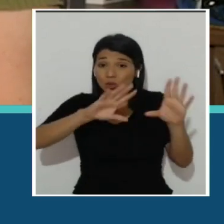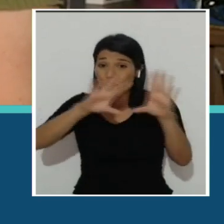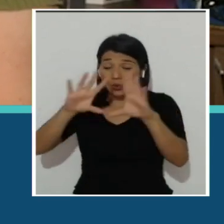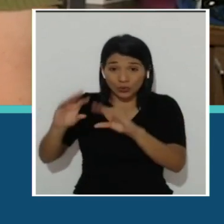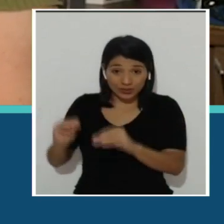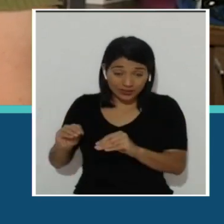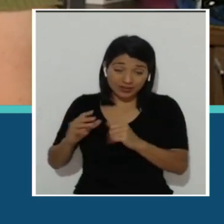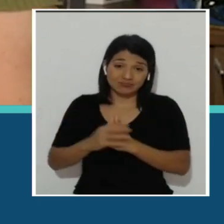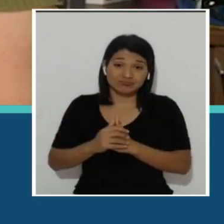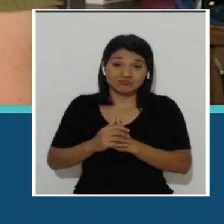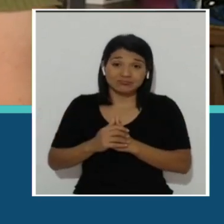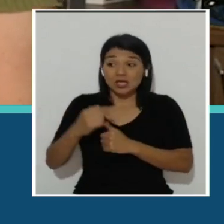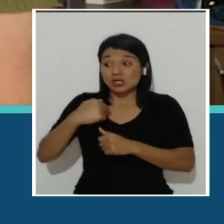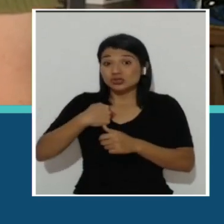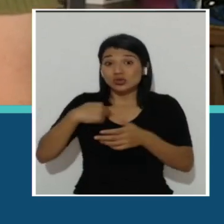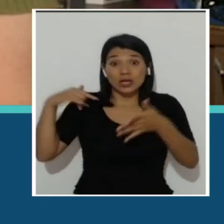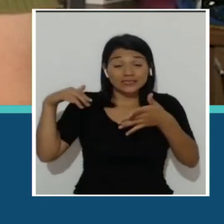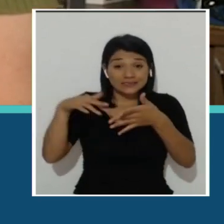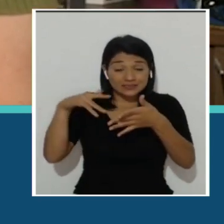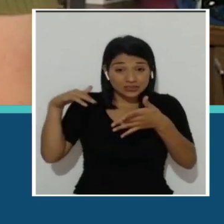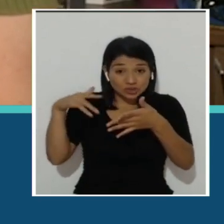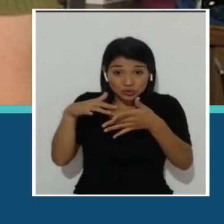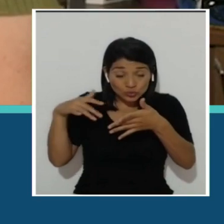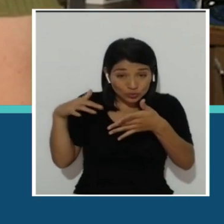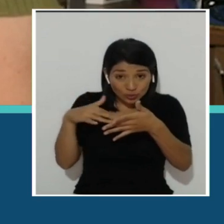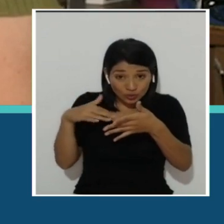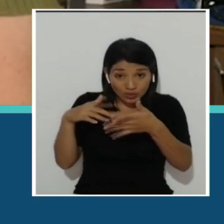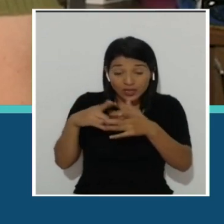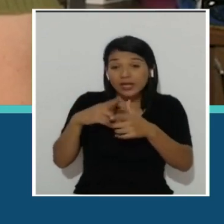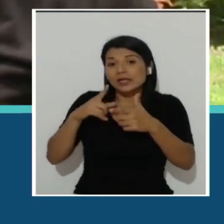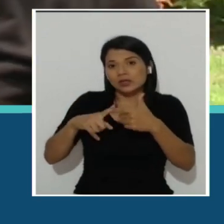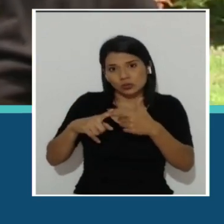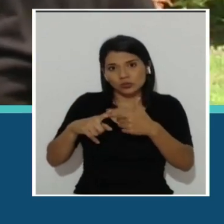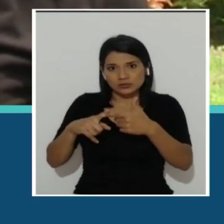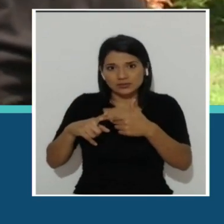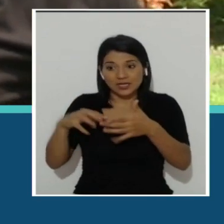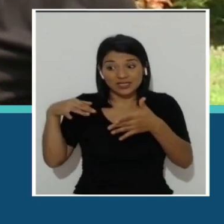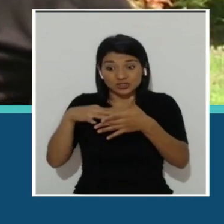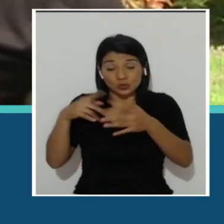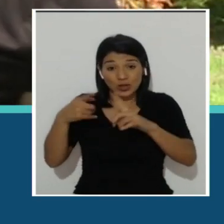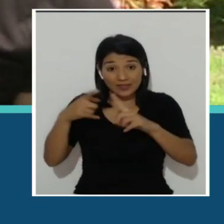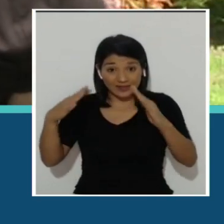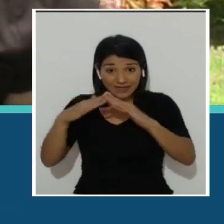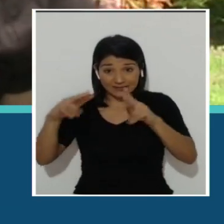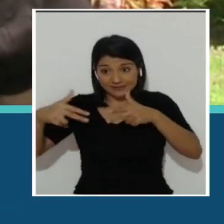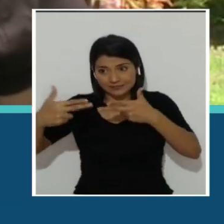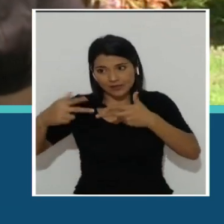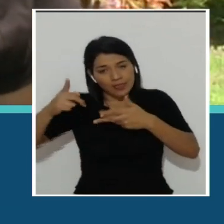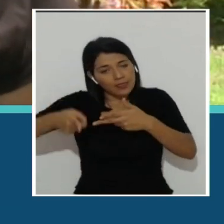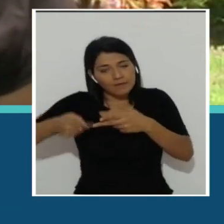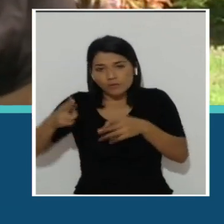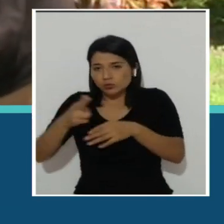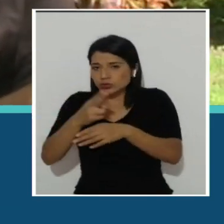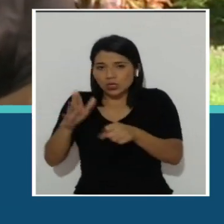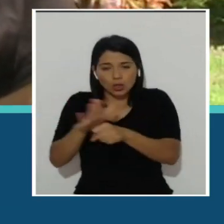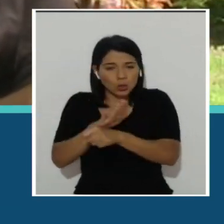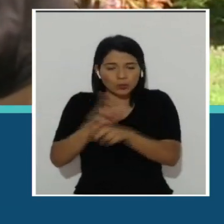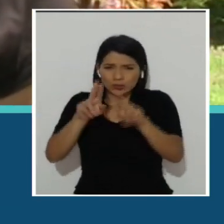la modalidad virtual nos obliga a hacer uso completo de internet. Hay varios lugares aquí, familias que no